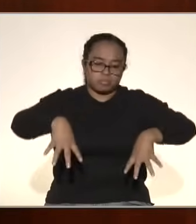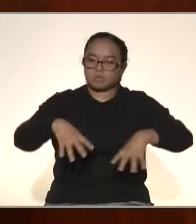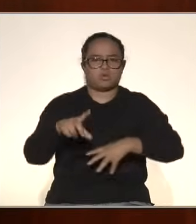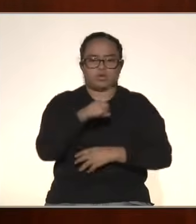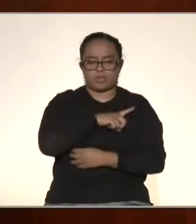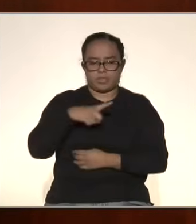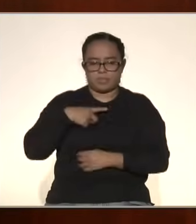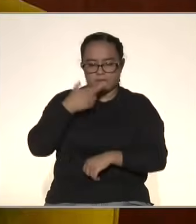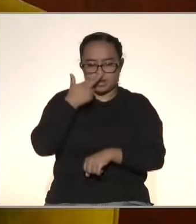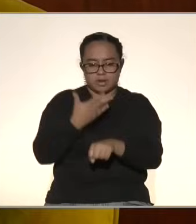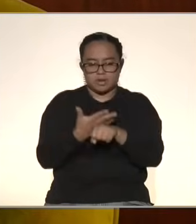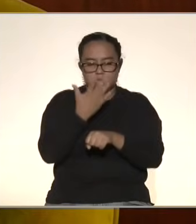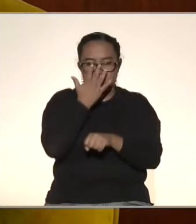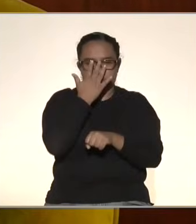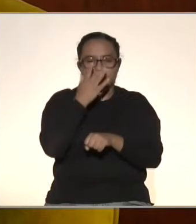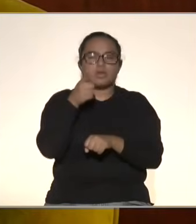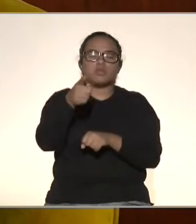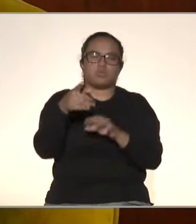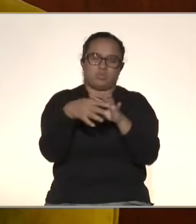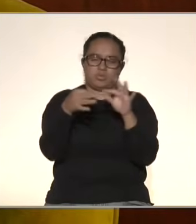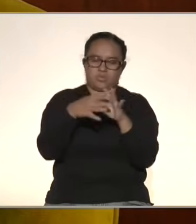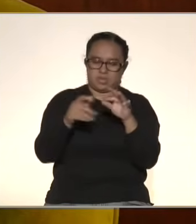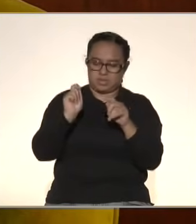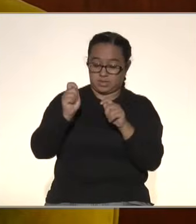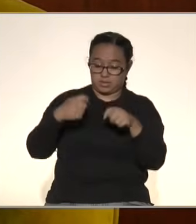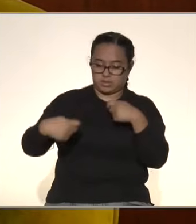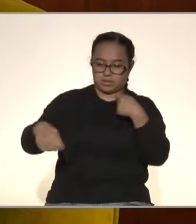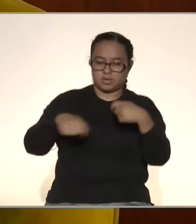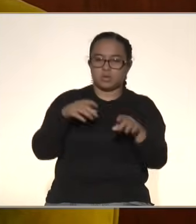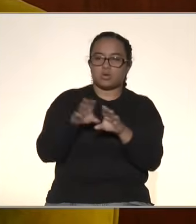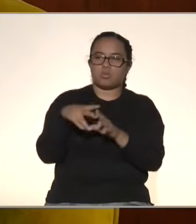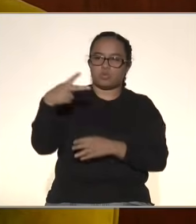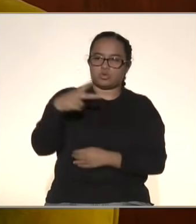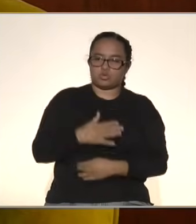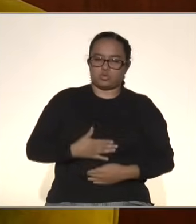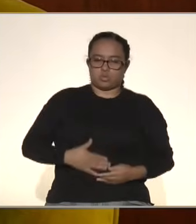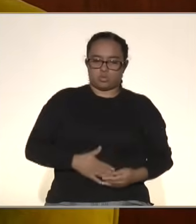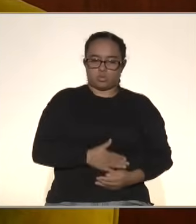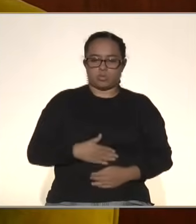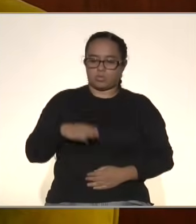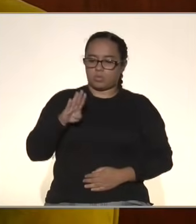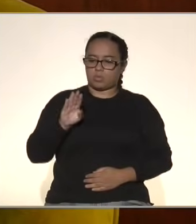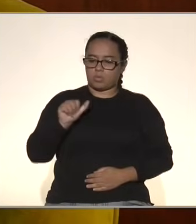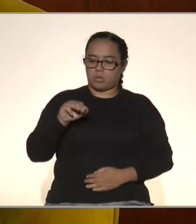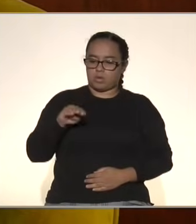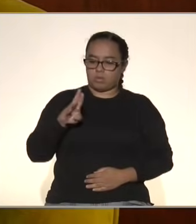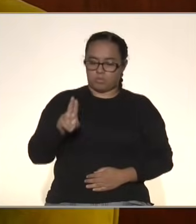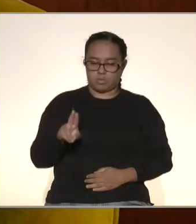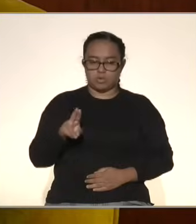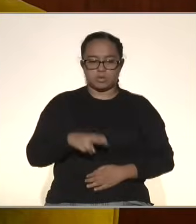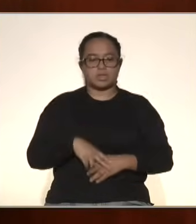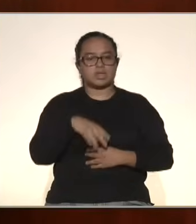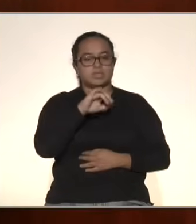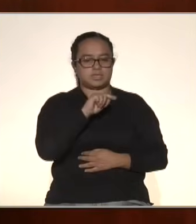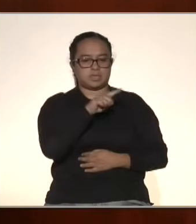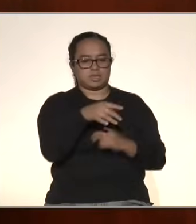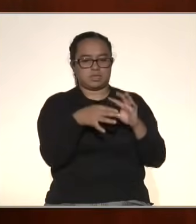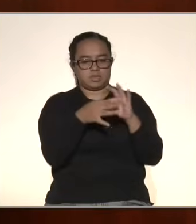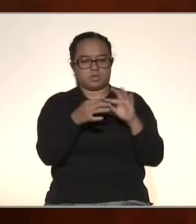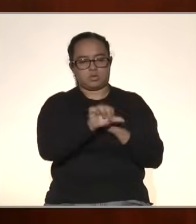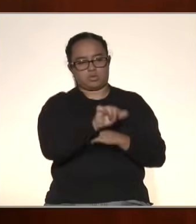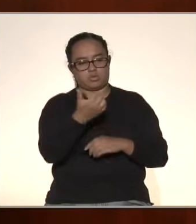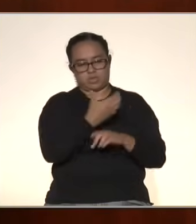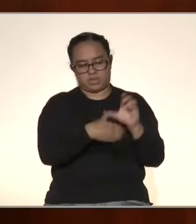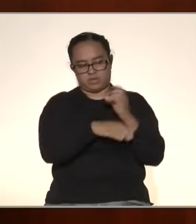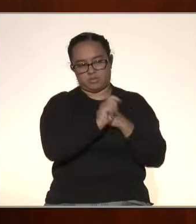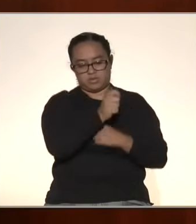sea, estás hablando de un poco de esta flexibilidad que los budistas hablan mucho del bambú, ¿no? Porque es que justo tocas otra parte bien